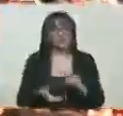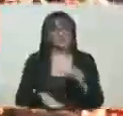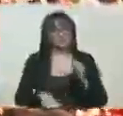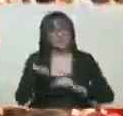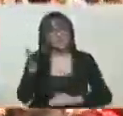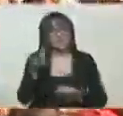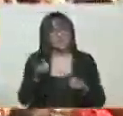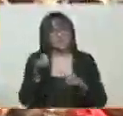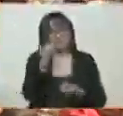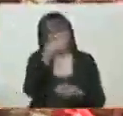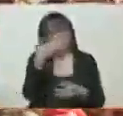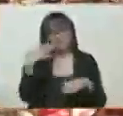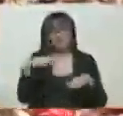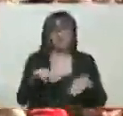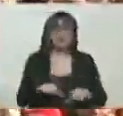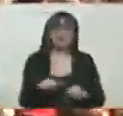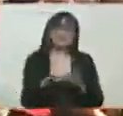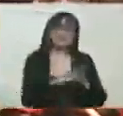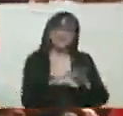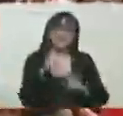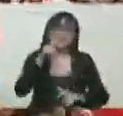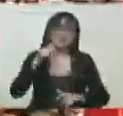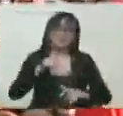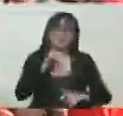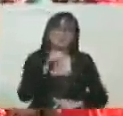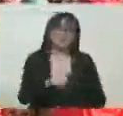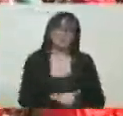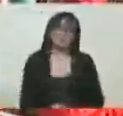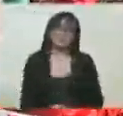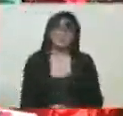bachaqueros, capitalistas.